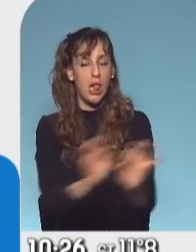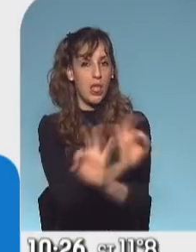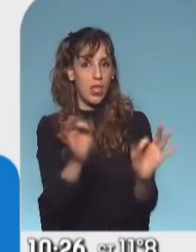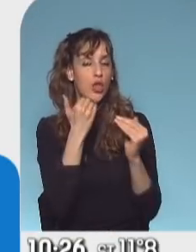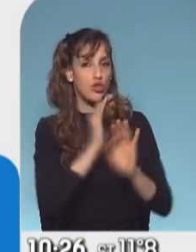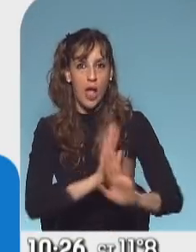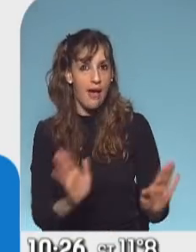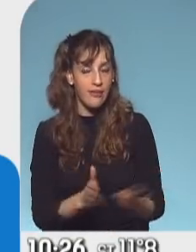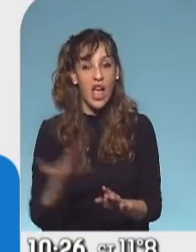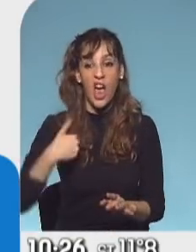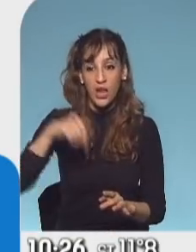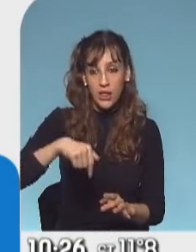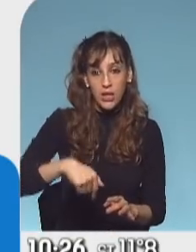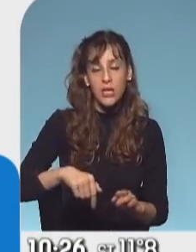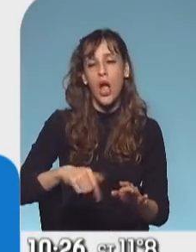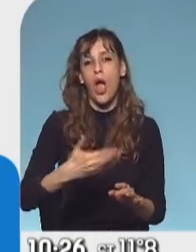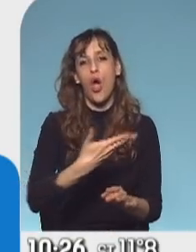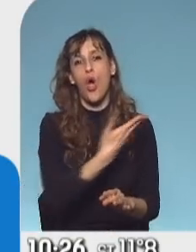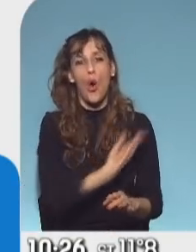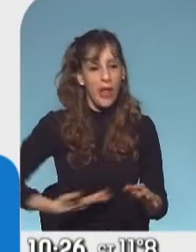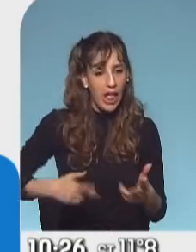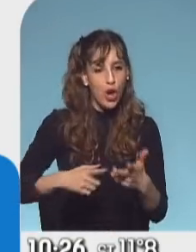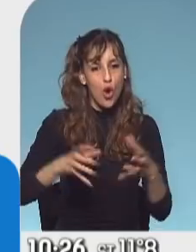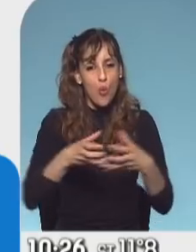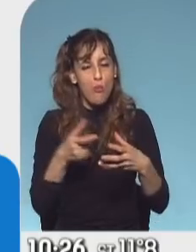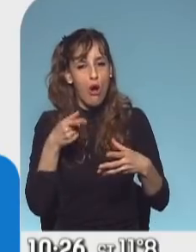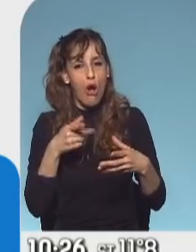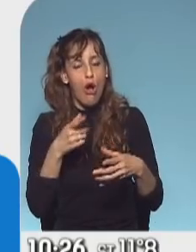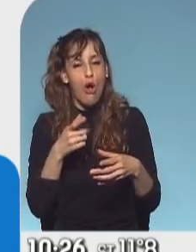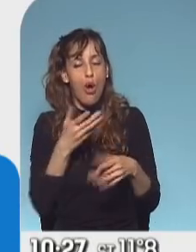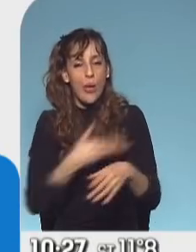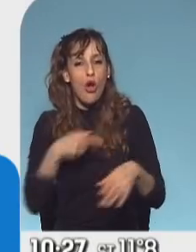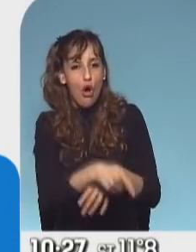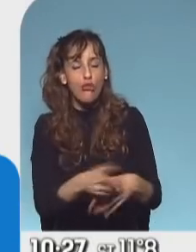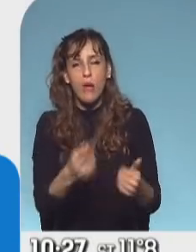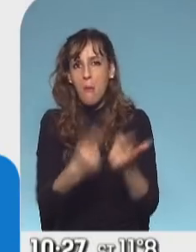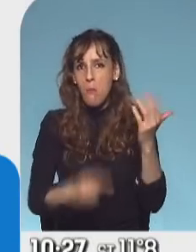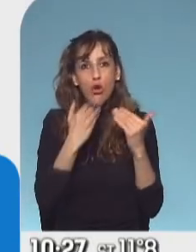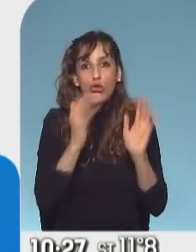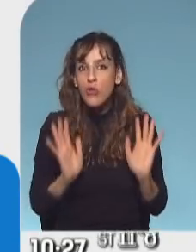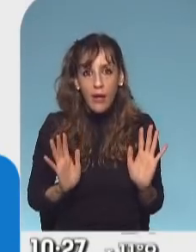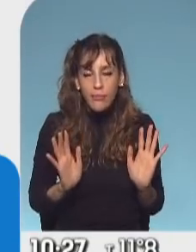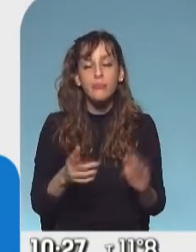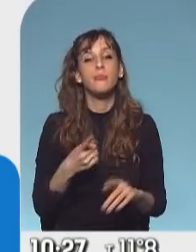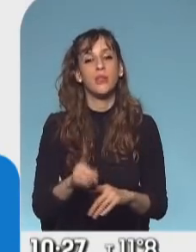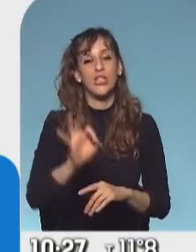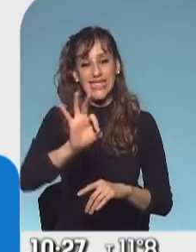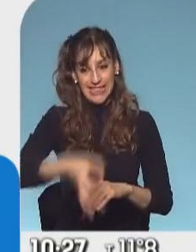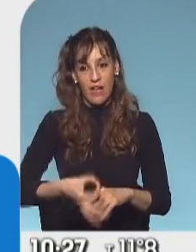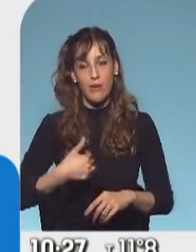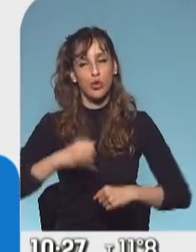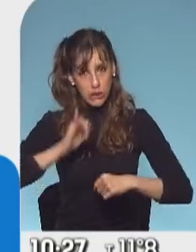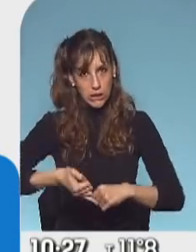No lo sabe en Argentina, no lo sabe el gobierno, no lo sabe la oposición, nadie lo sabe. Lo que sí sabemos